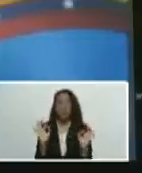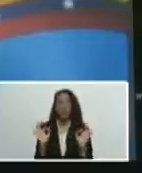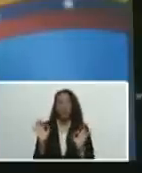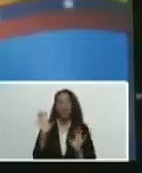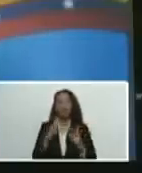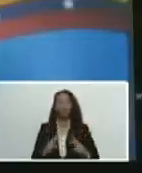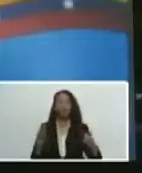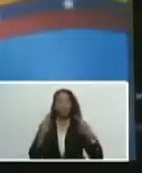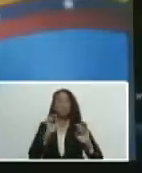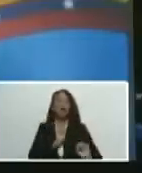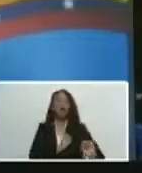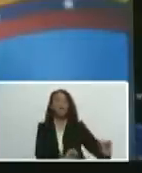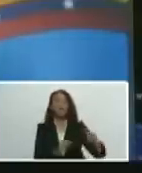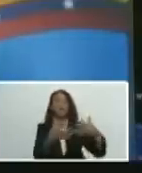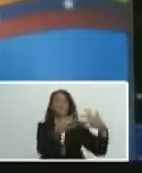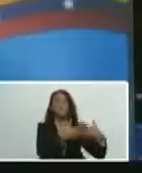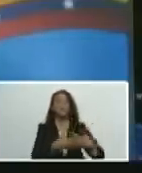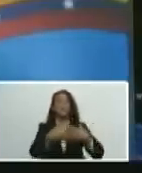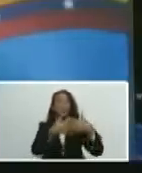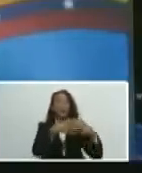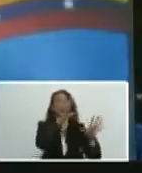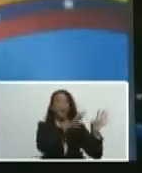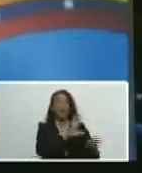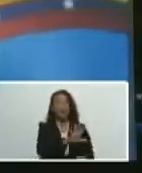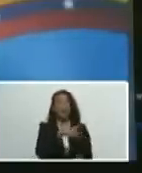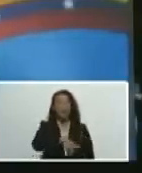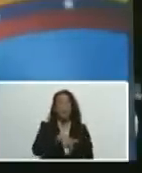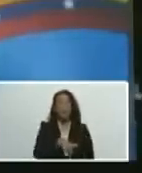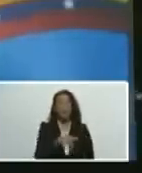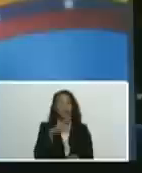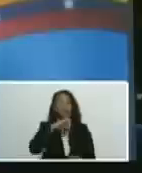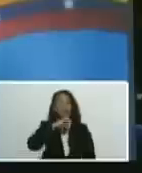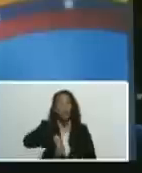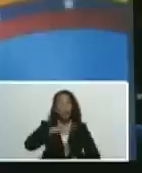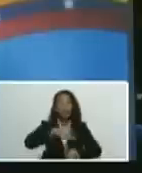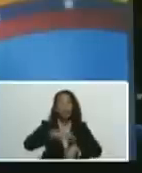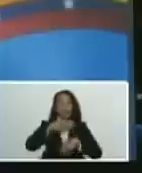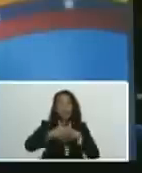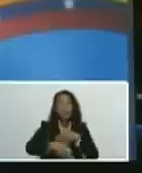baluartes antiimperialistas de la humanidad en este momento.